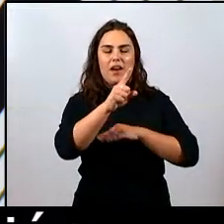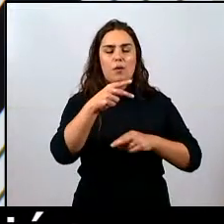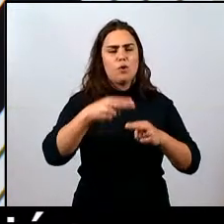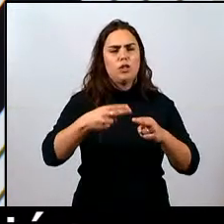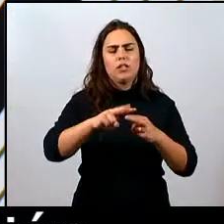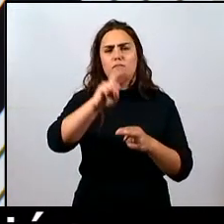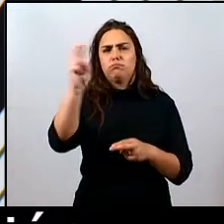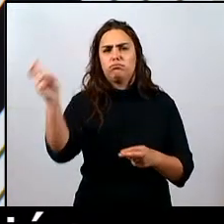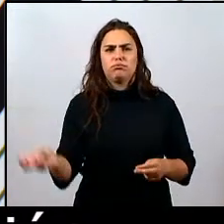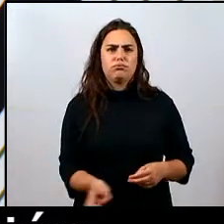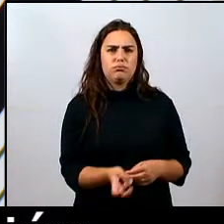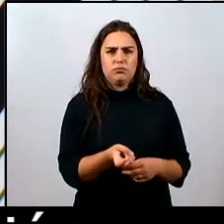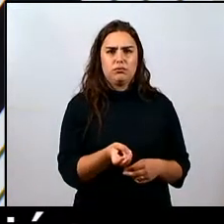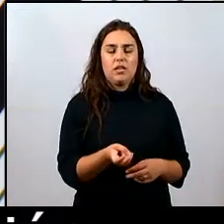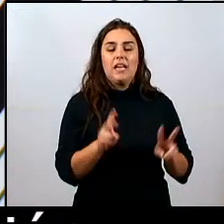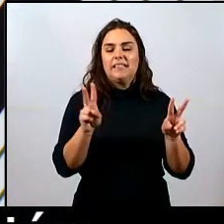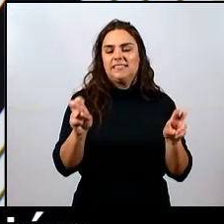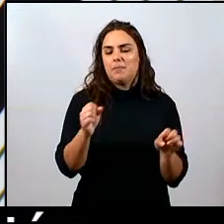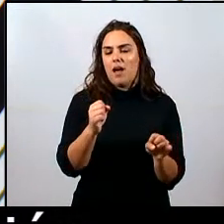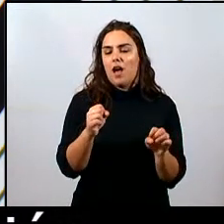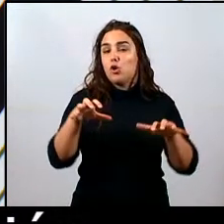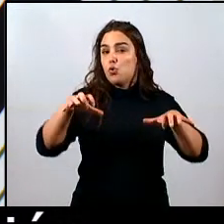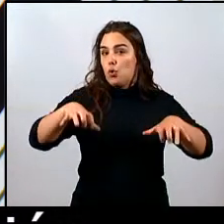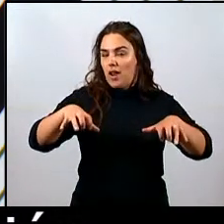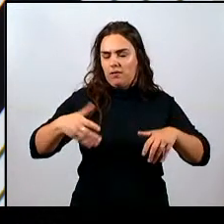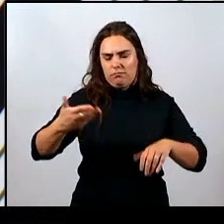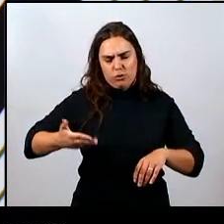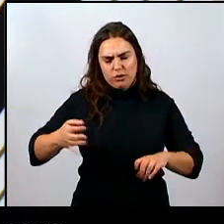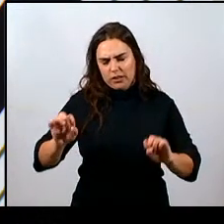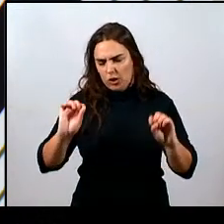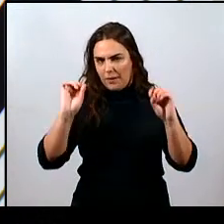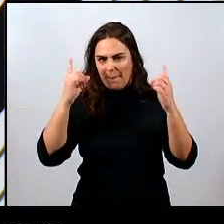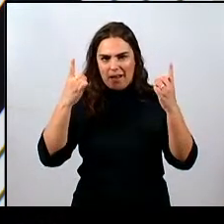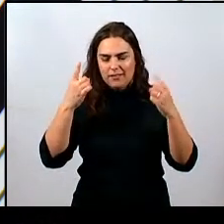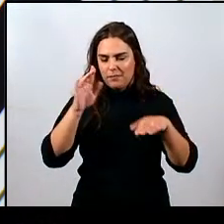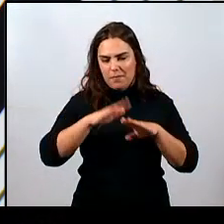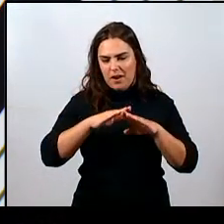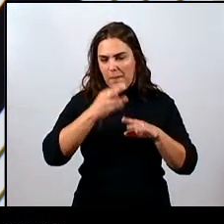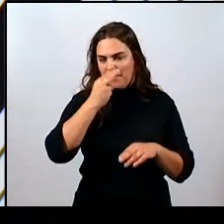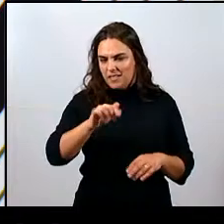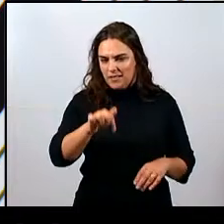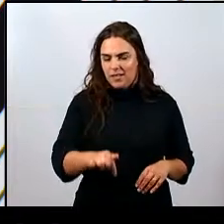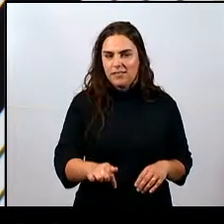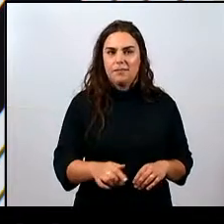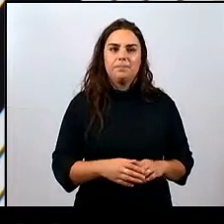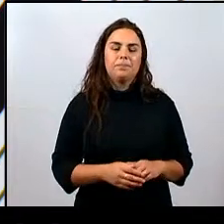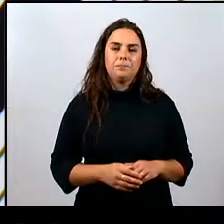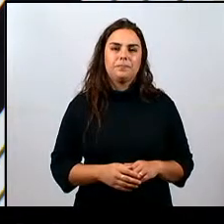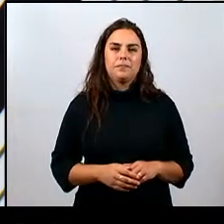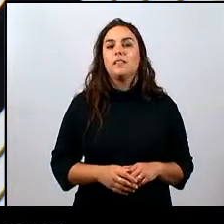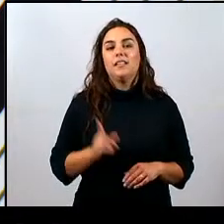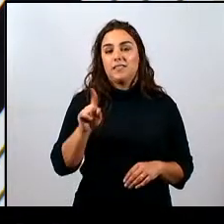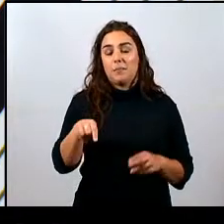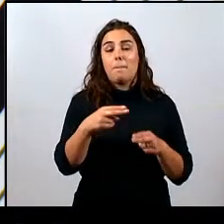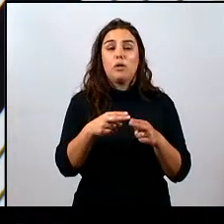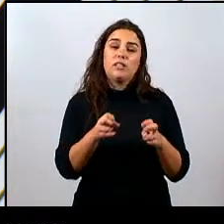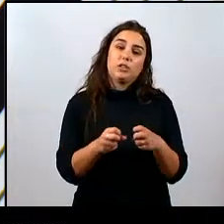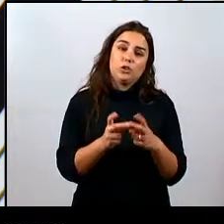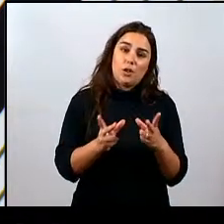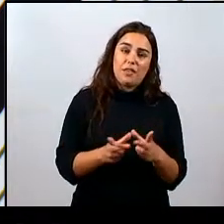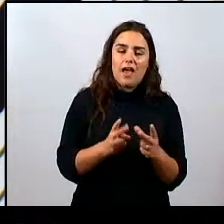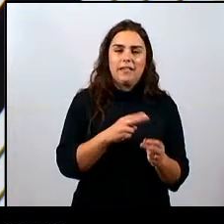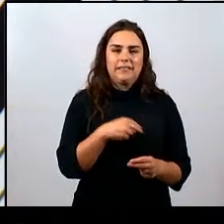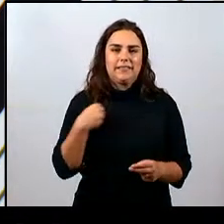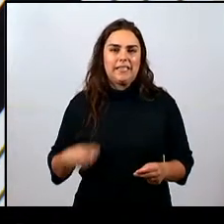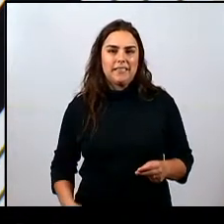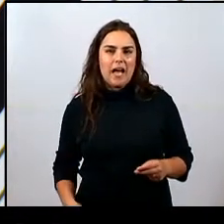políticas en materia nuclear, que es lo más importante de esta visita, por supuesto, en políticas sociales,